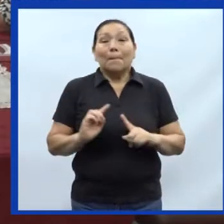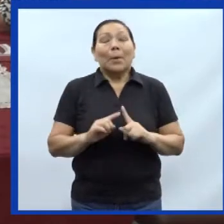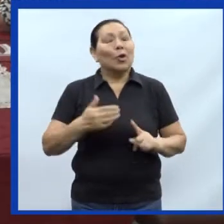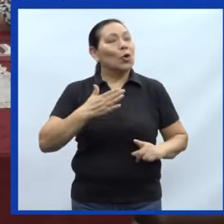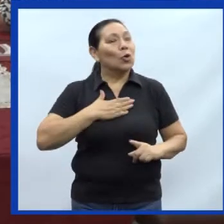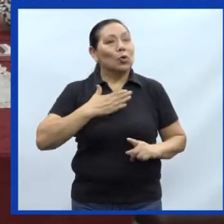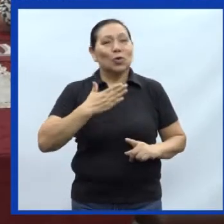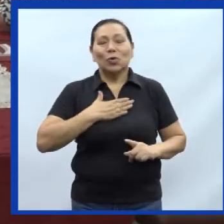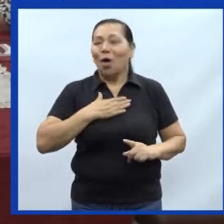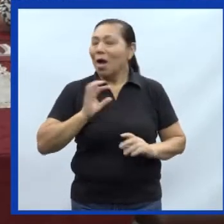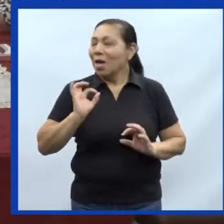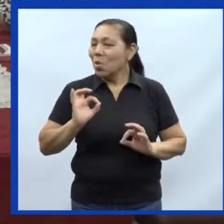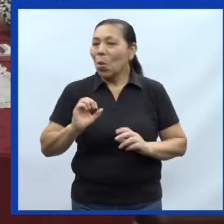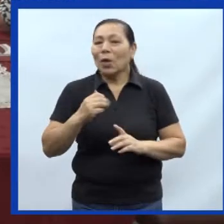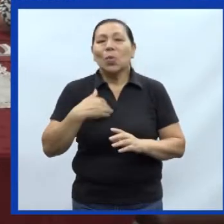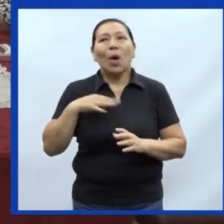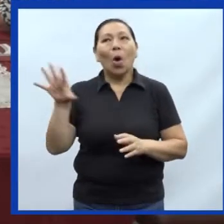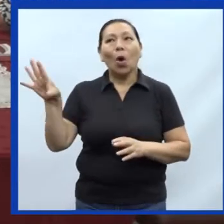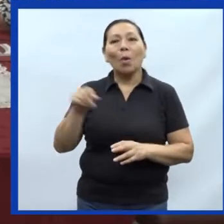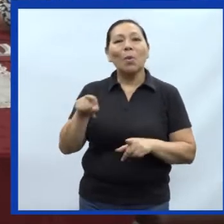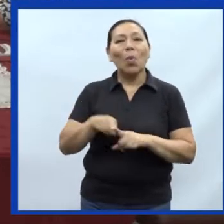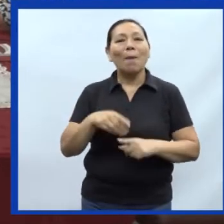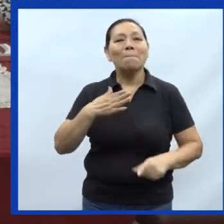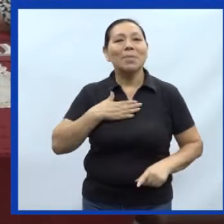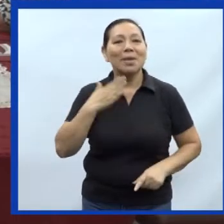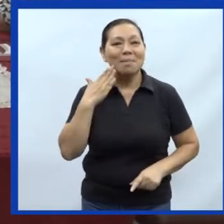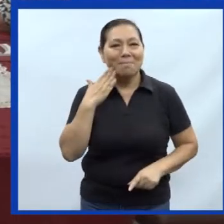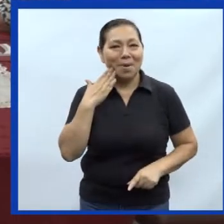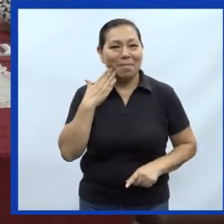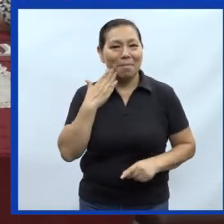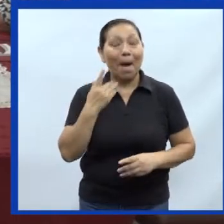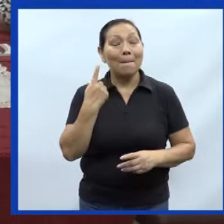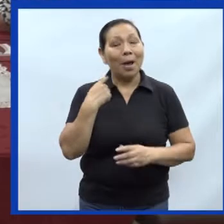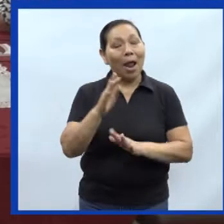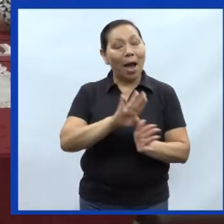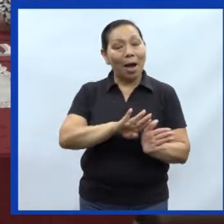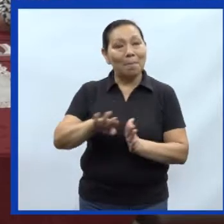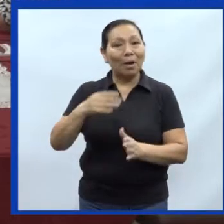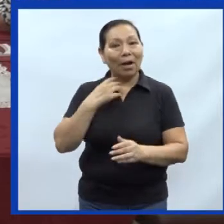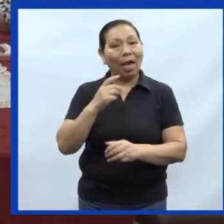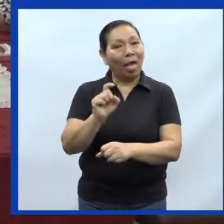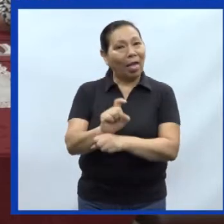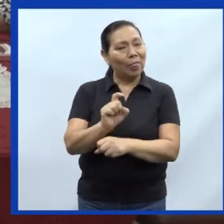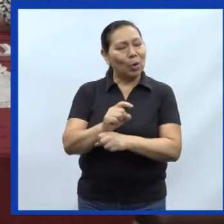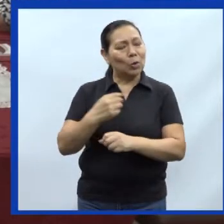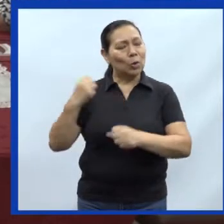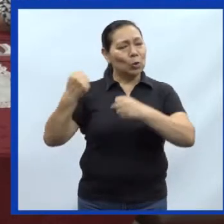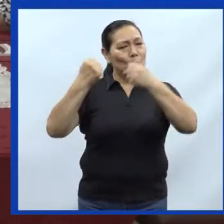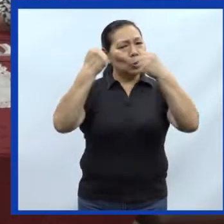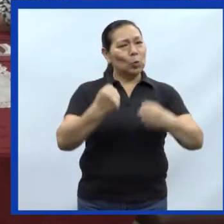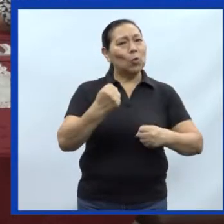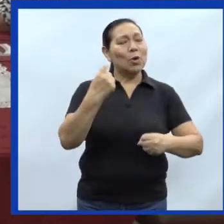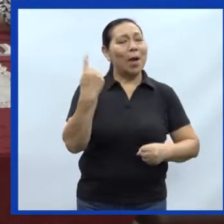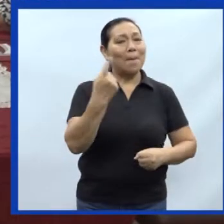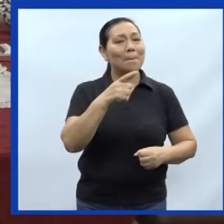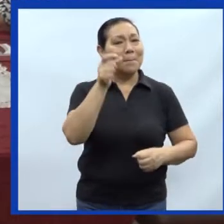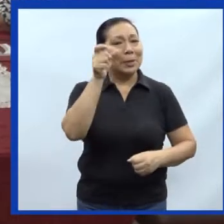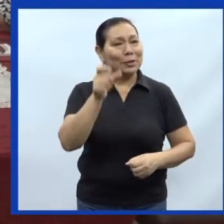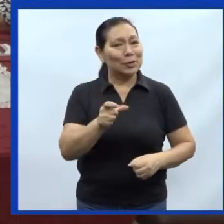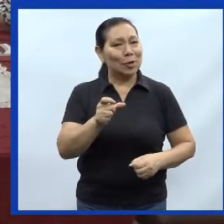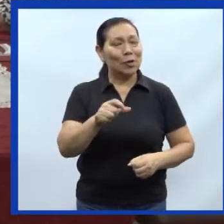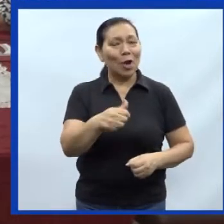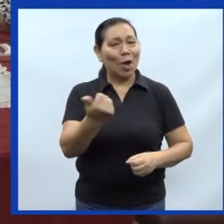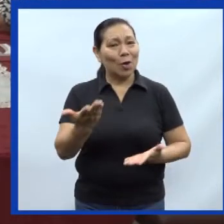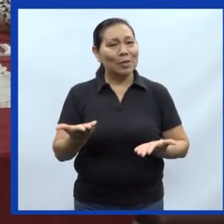soy la hechura social de mi madre. Pero al margen de la educación, que decía que era lo que empoderaba a una persona, el